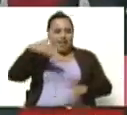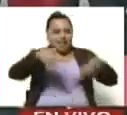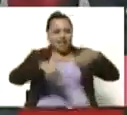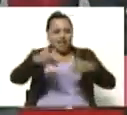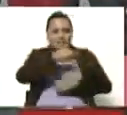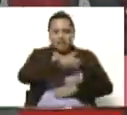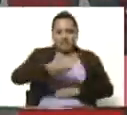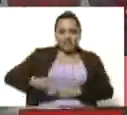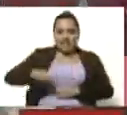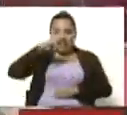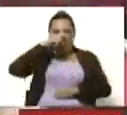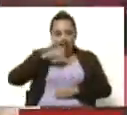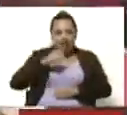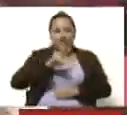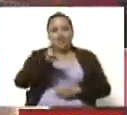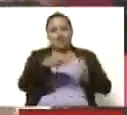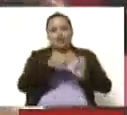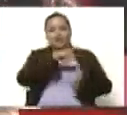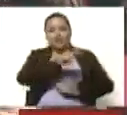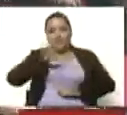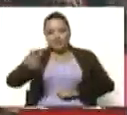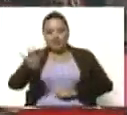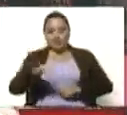presidenciales el año 2024